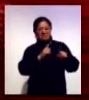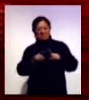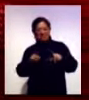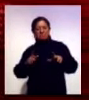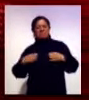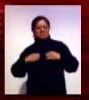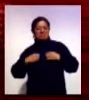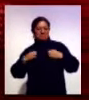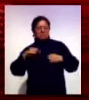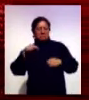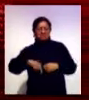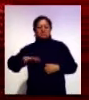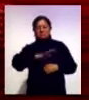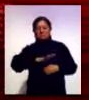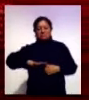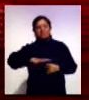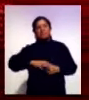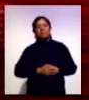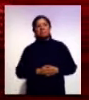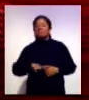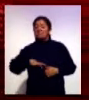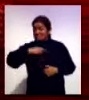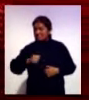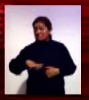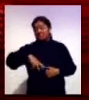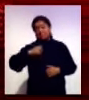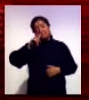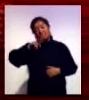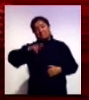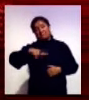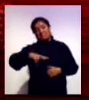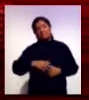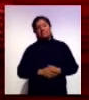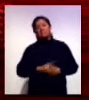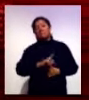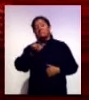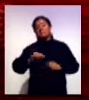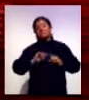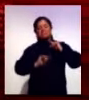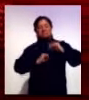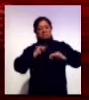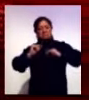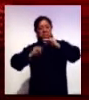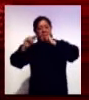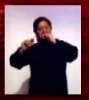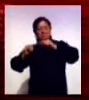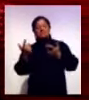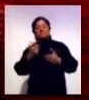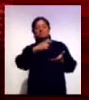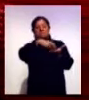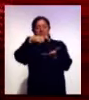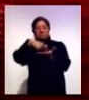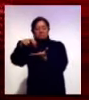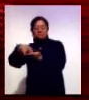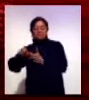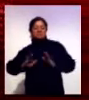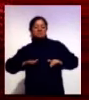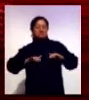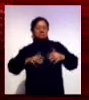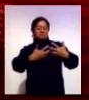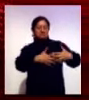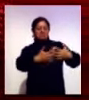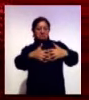mucho esfuerzo, y ya fueron poco a poco adquiriendo máquinas. Entonces fueron